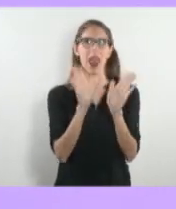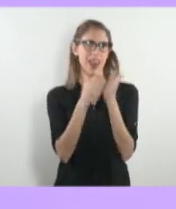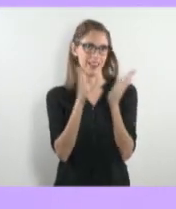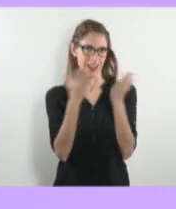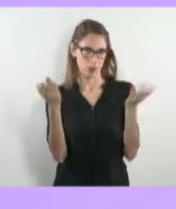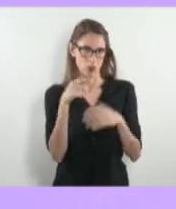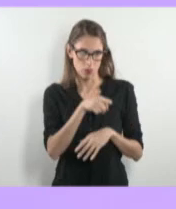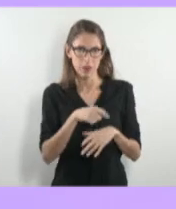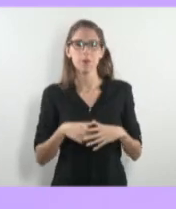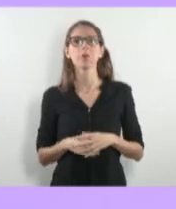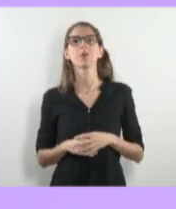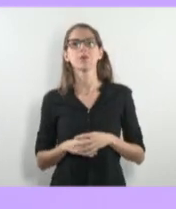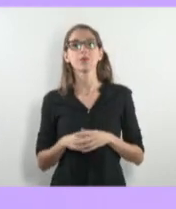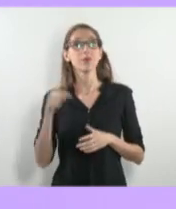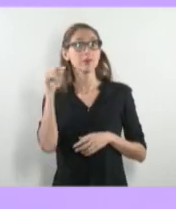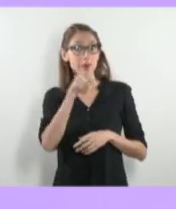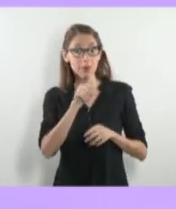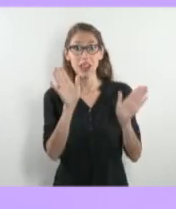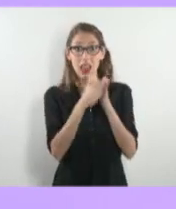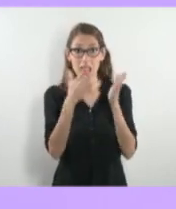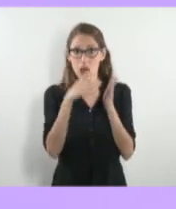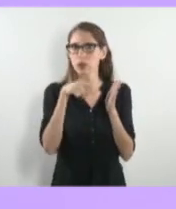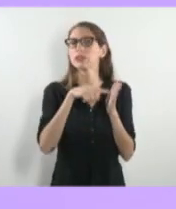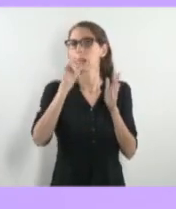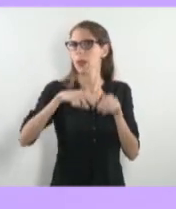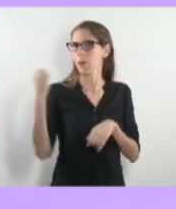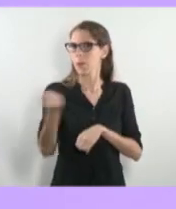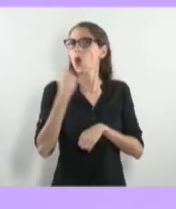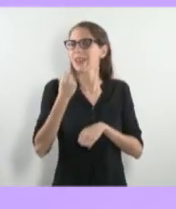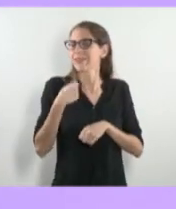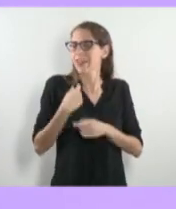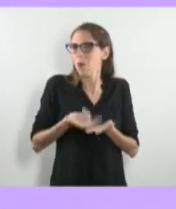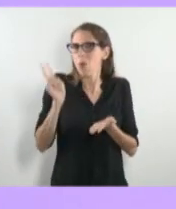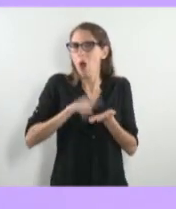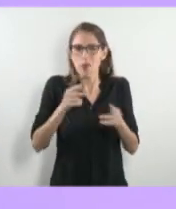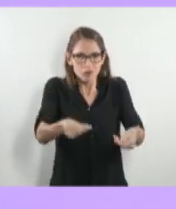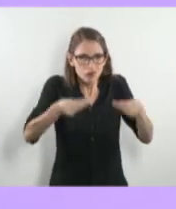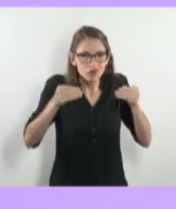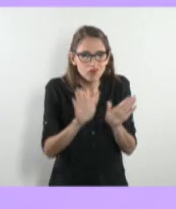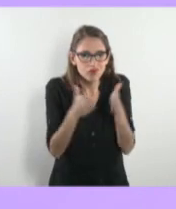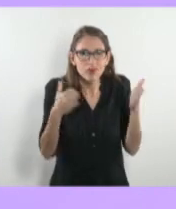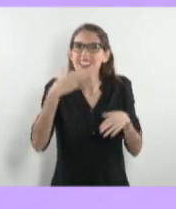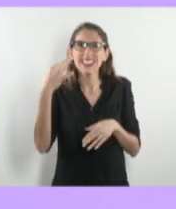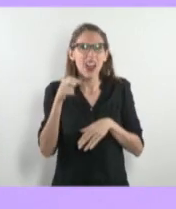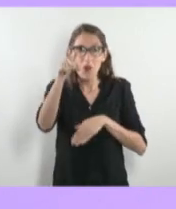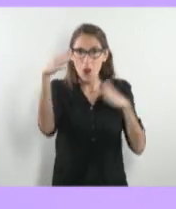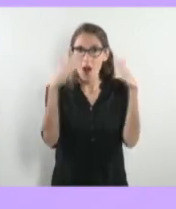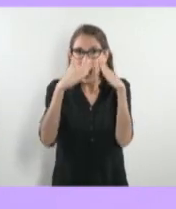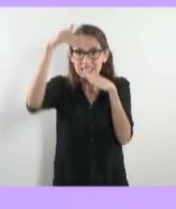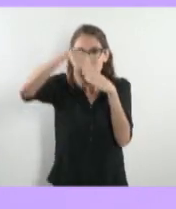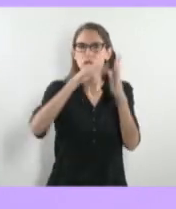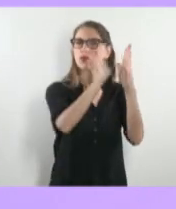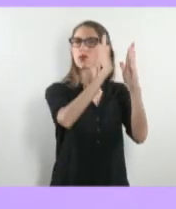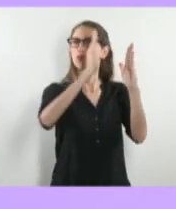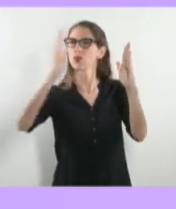¿no? Es importante también recuperar algo de eso, y seguro hoy en tu casa hay un montón de libros en